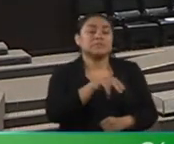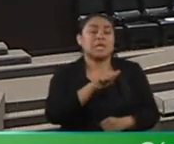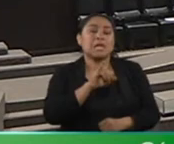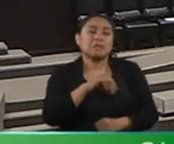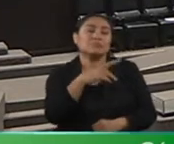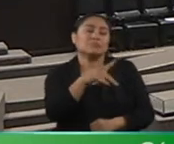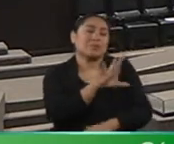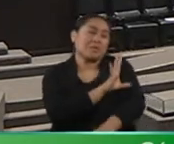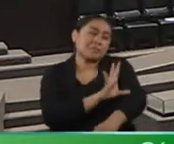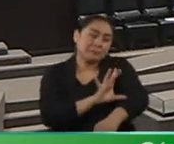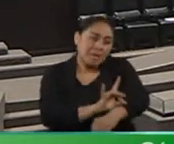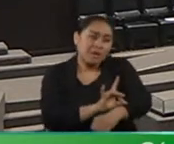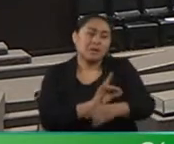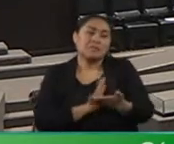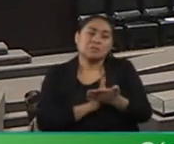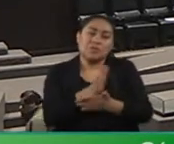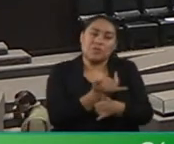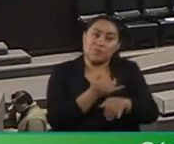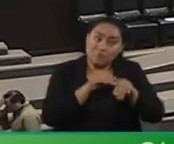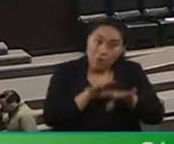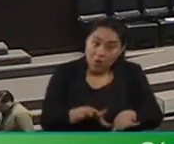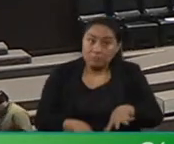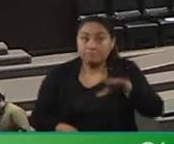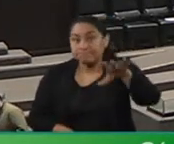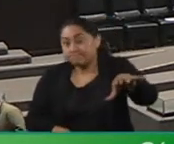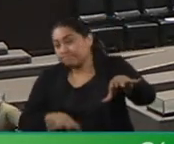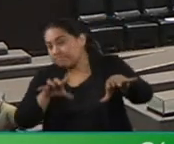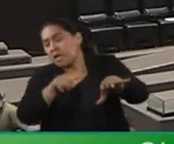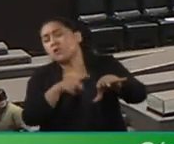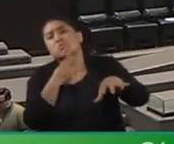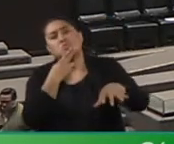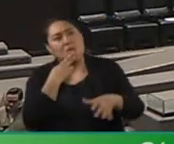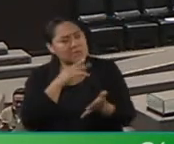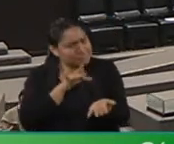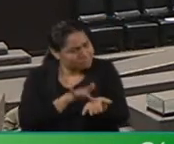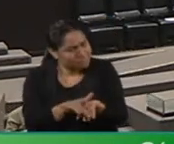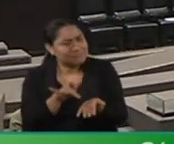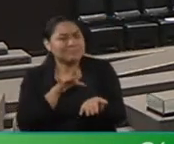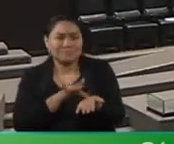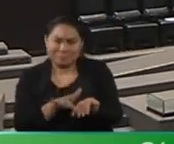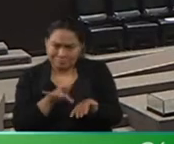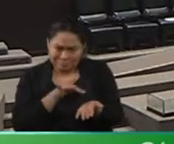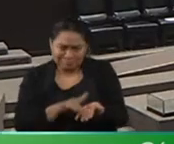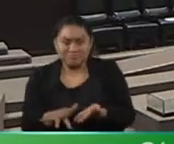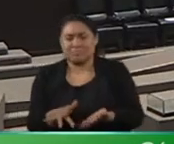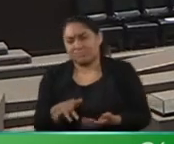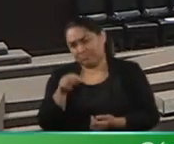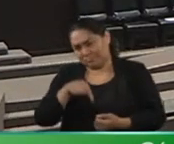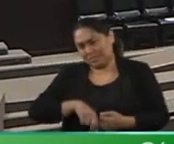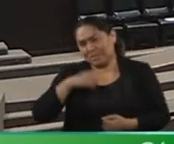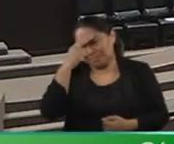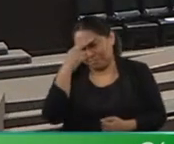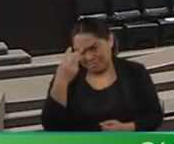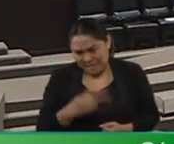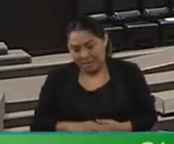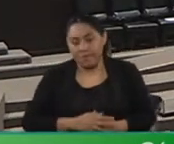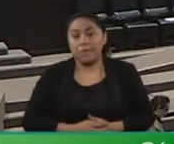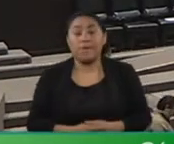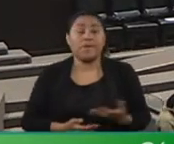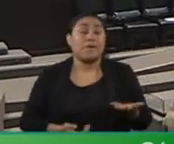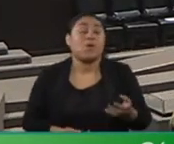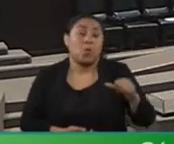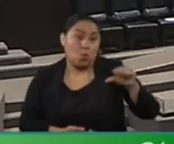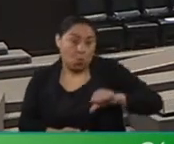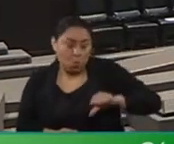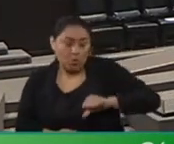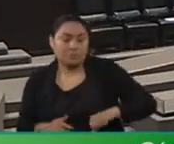transparencia de acceso a la información han aportado y siguen aportando tanto a nuestro país hoy que